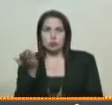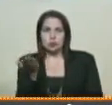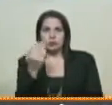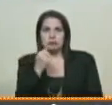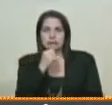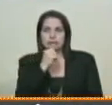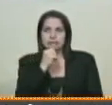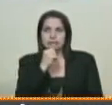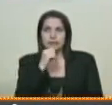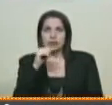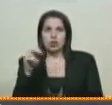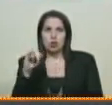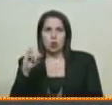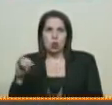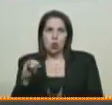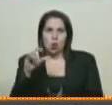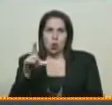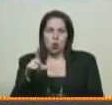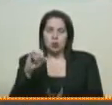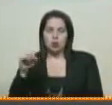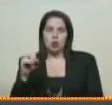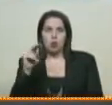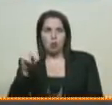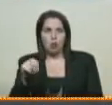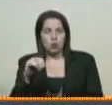el mes de junio, julio, agosto, septiembre,